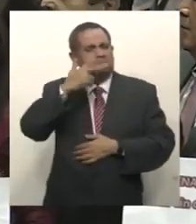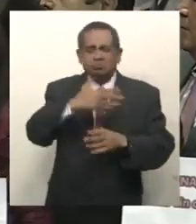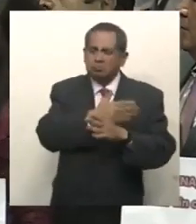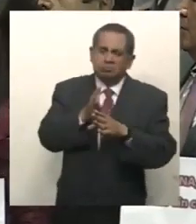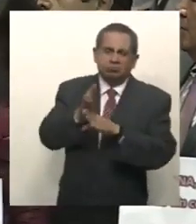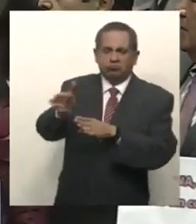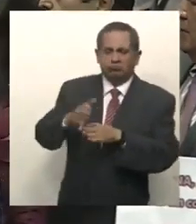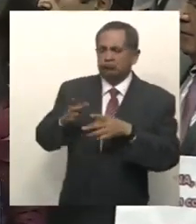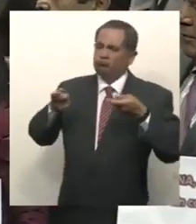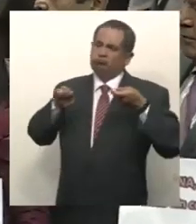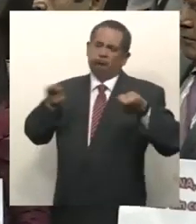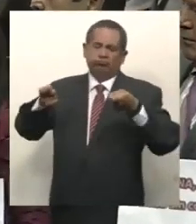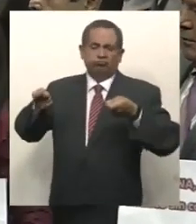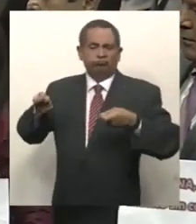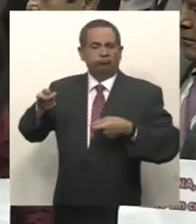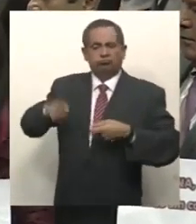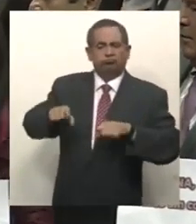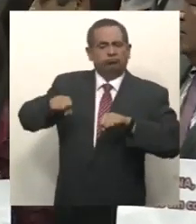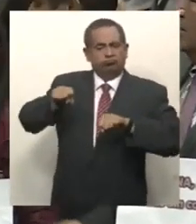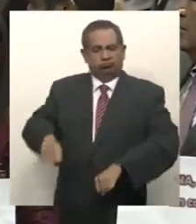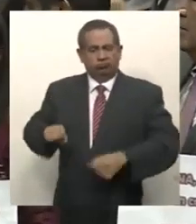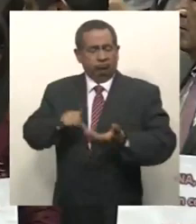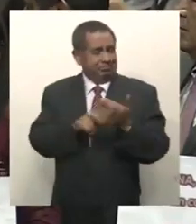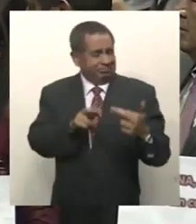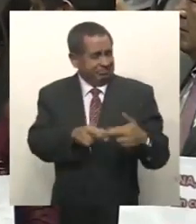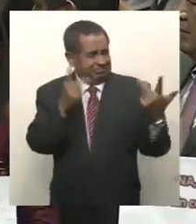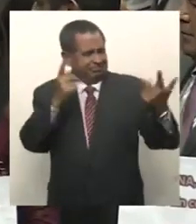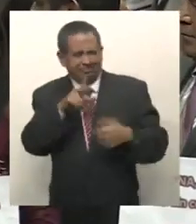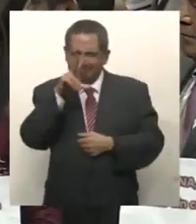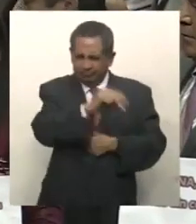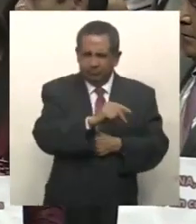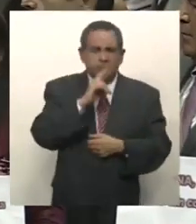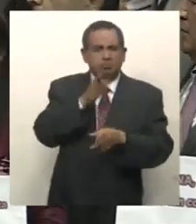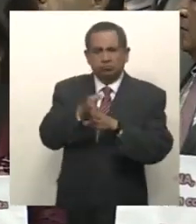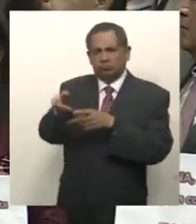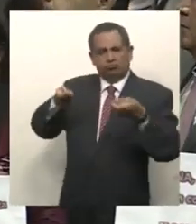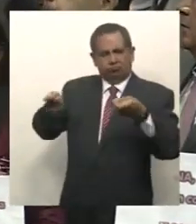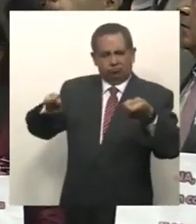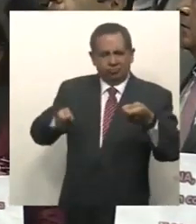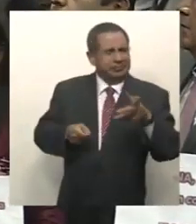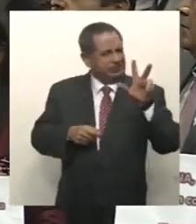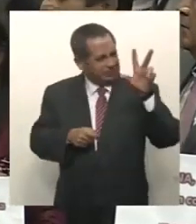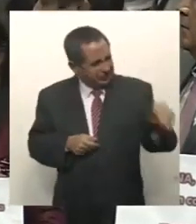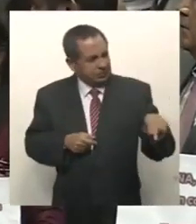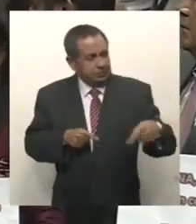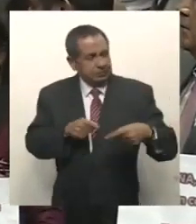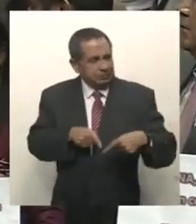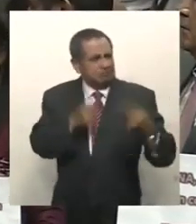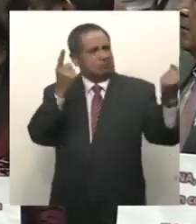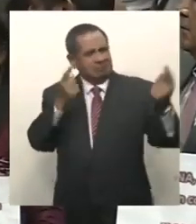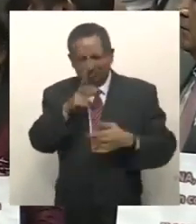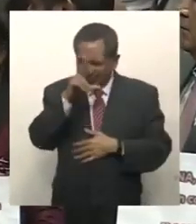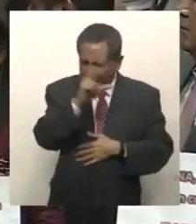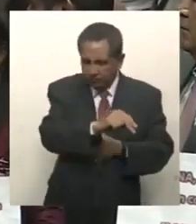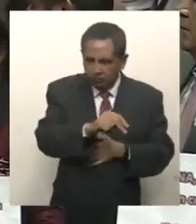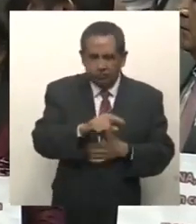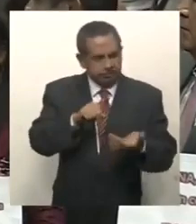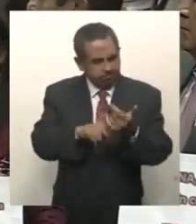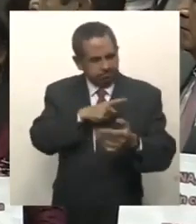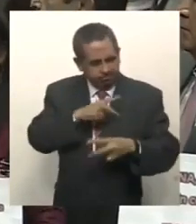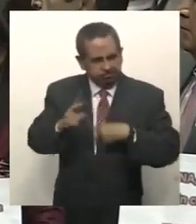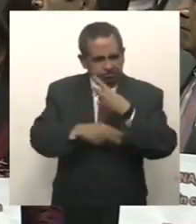la conducción institucional a la ruptura constitucional. No vayamos a la ruptura constitucional,